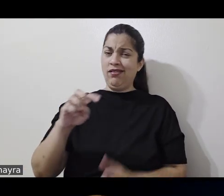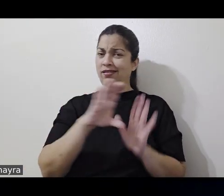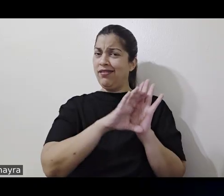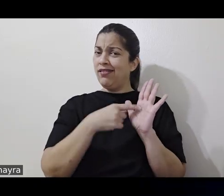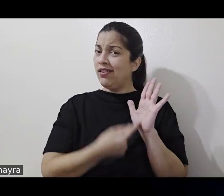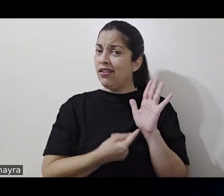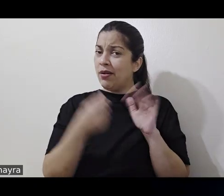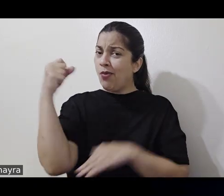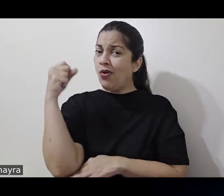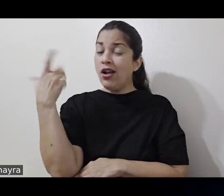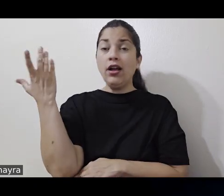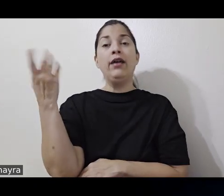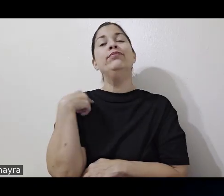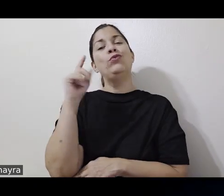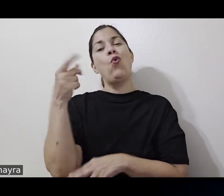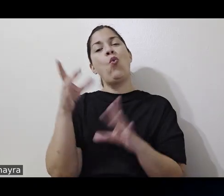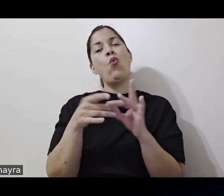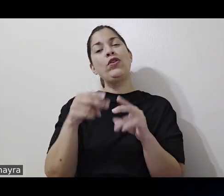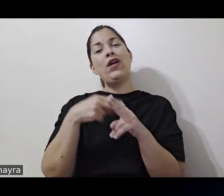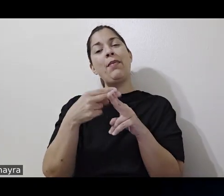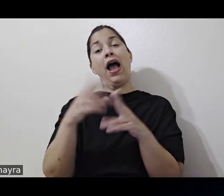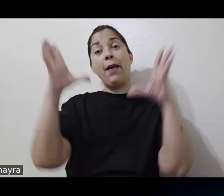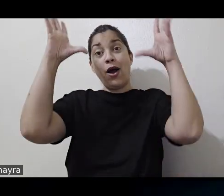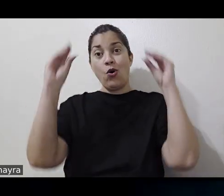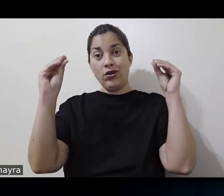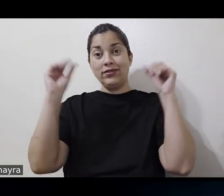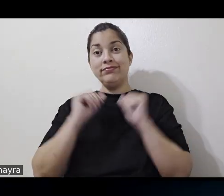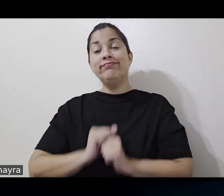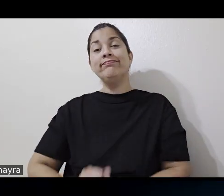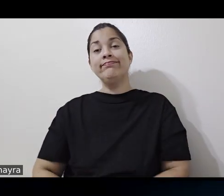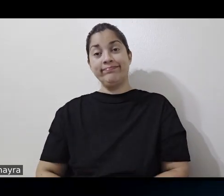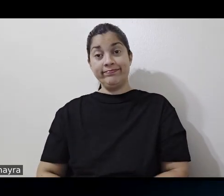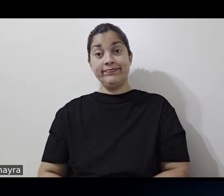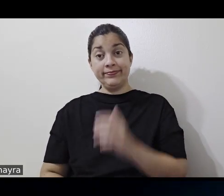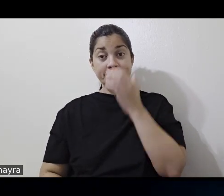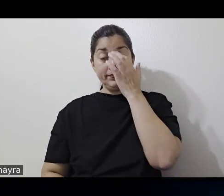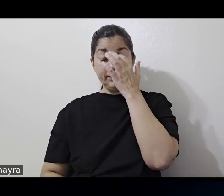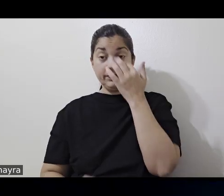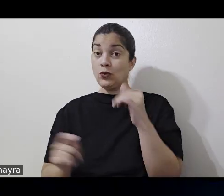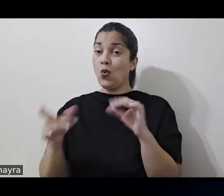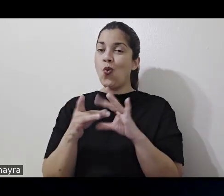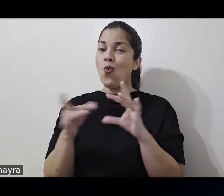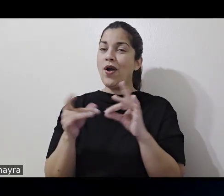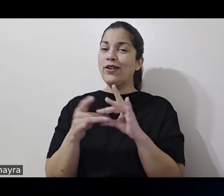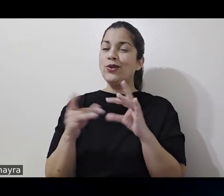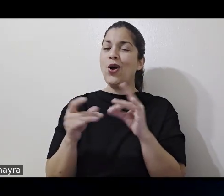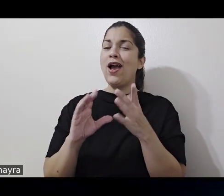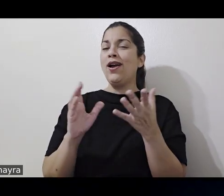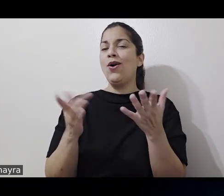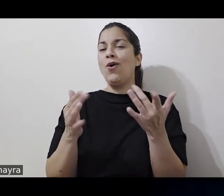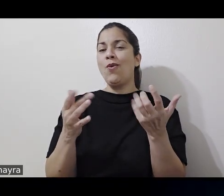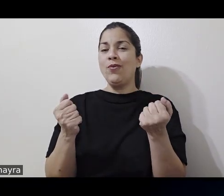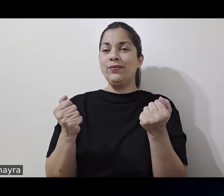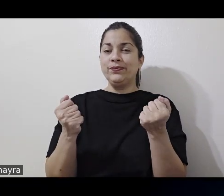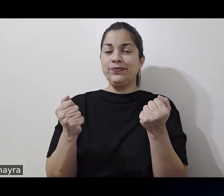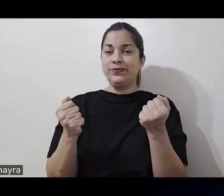poste, porque hay un cuento que se llama Apagones. Ajá. Apagones. Y ese es un cuento que juega con